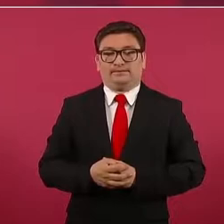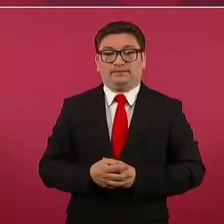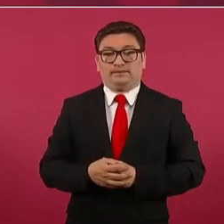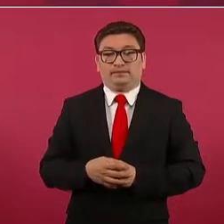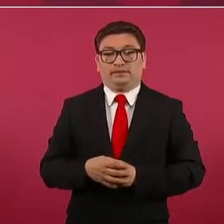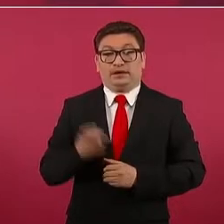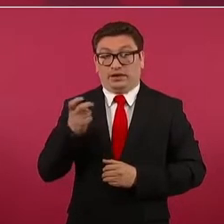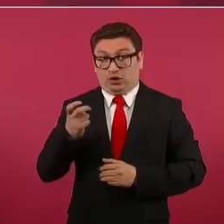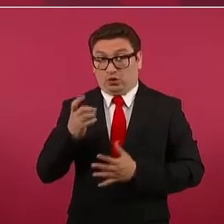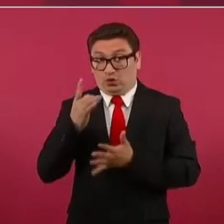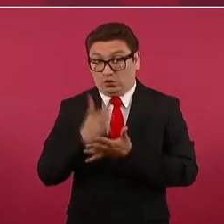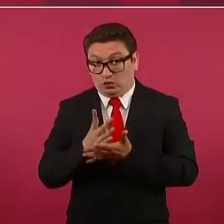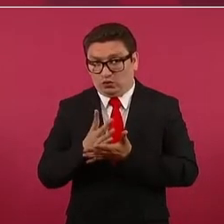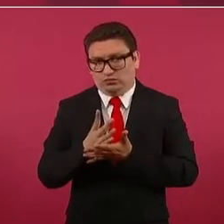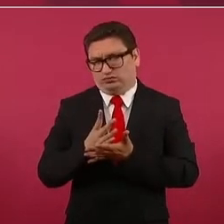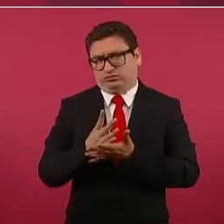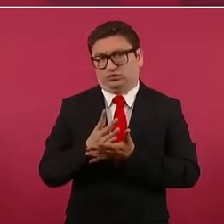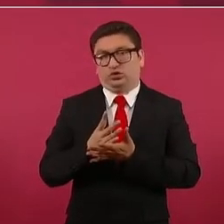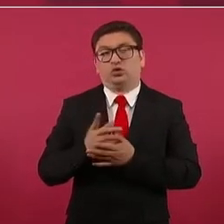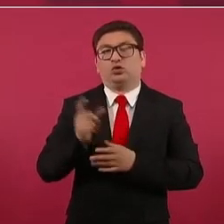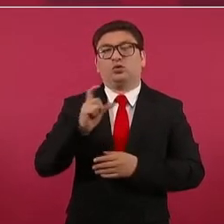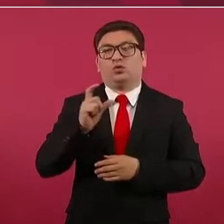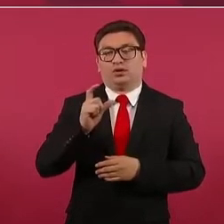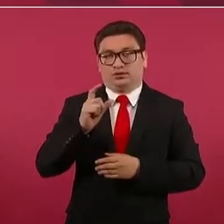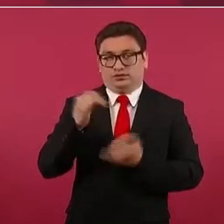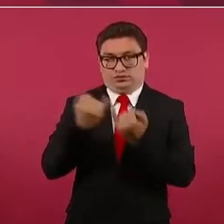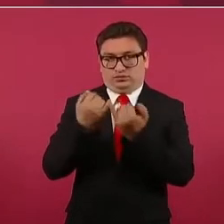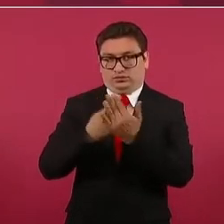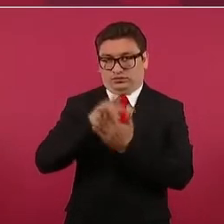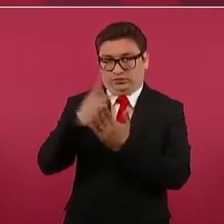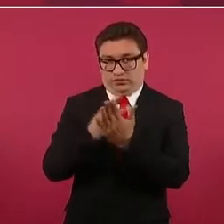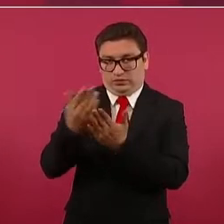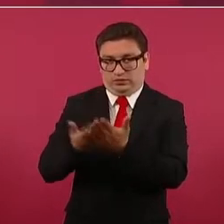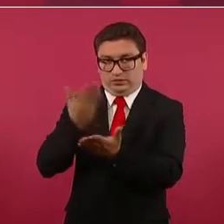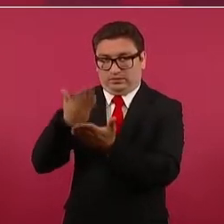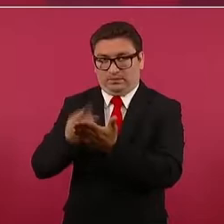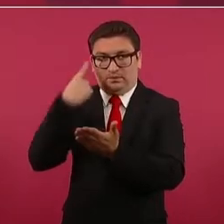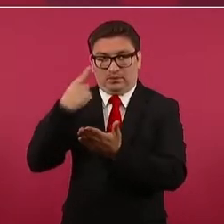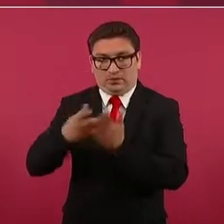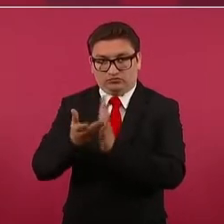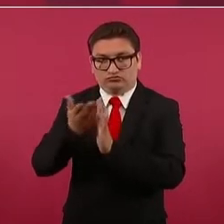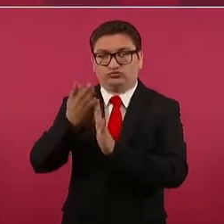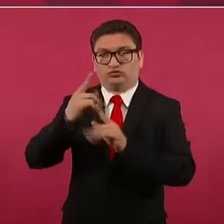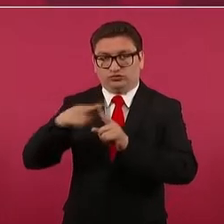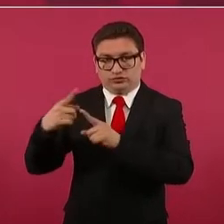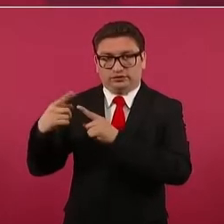cuando la aprobación del plan de infraestructura